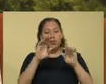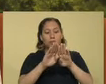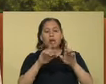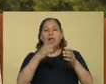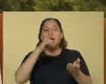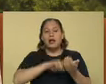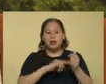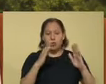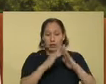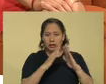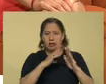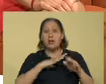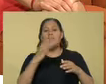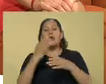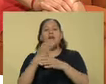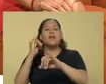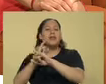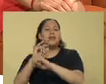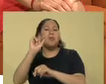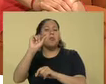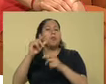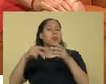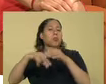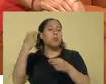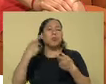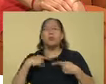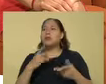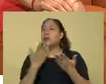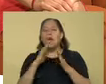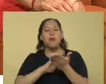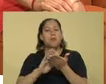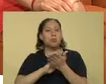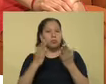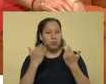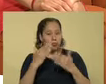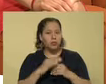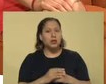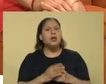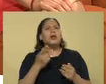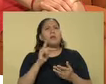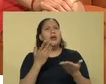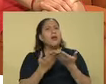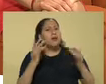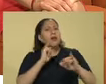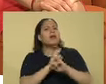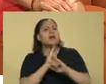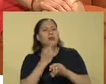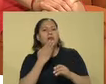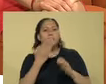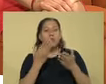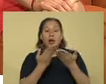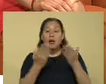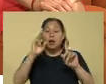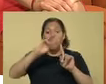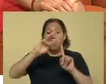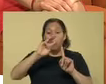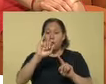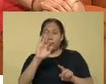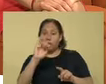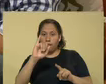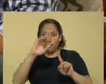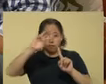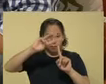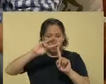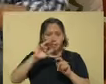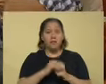casa, uh-huh. los cafés Internet, pues ya casi no existen. Pero, ¿cómo estamos en términos de Internet? ¿Tenemos Wi-Fi también? El lunes o